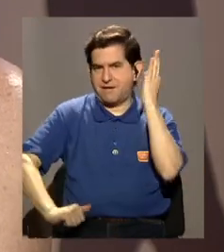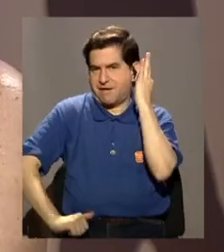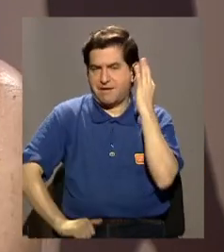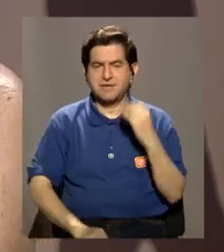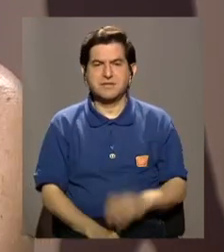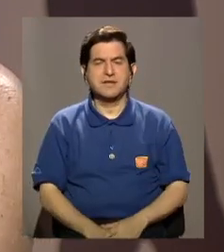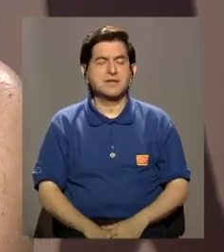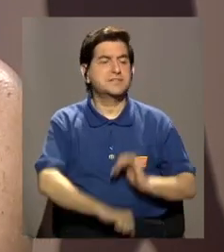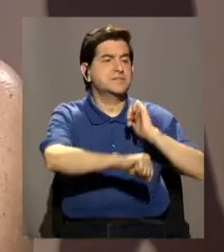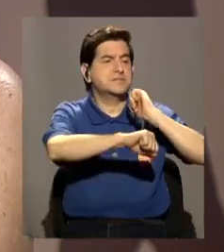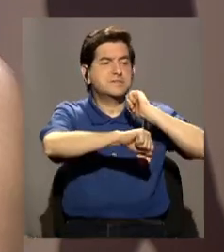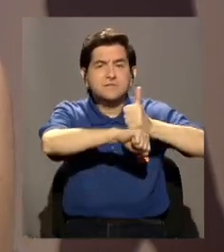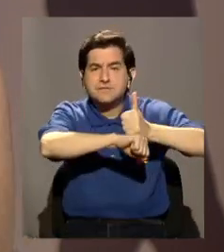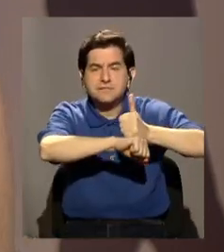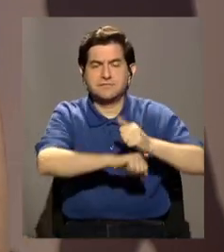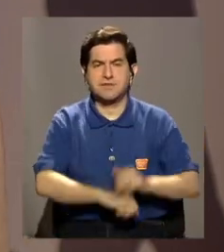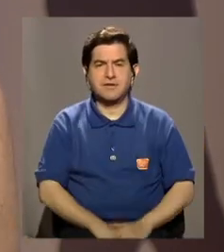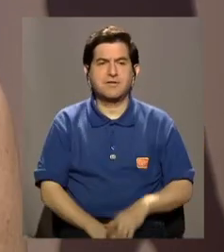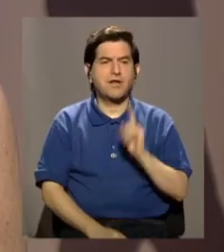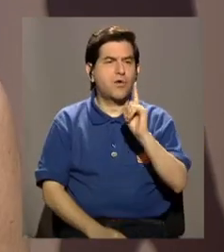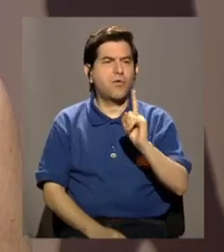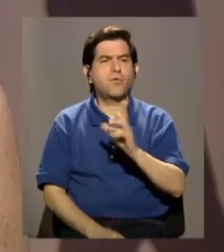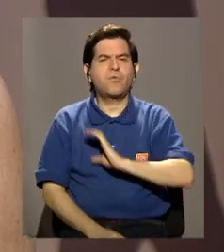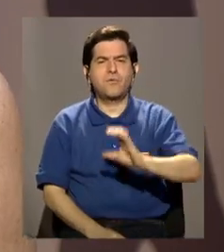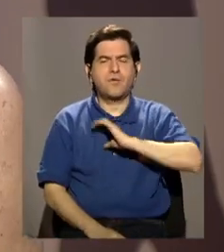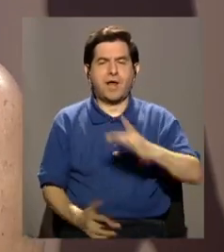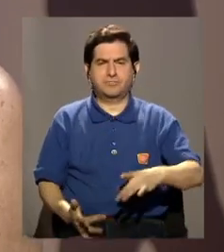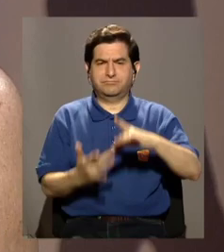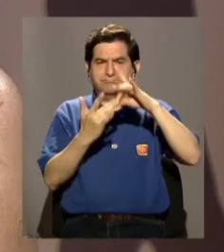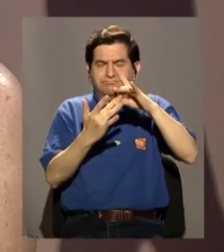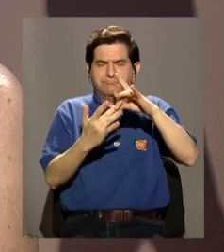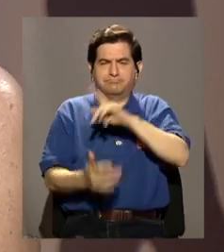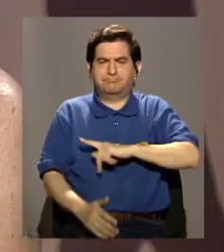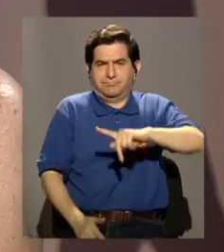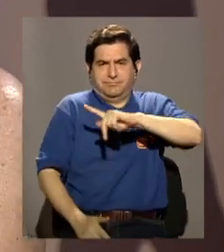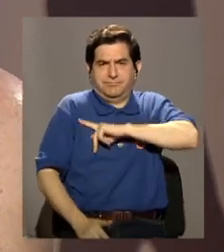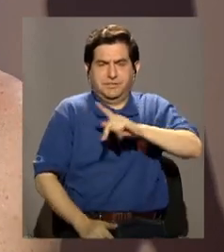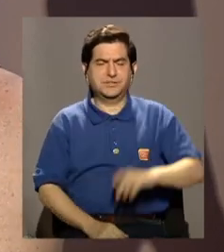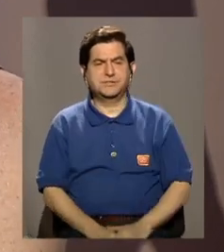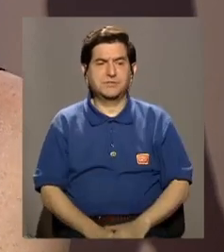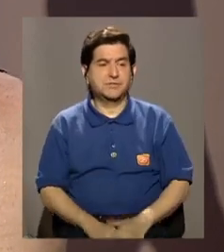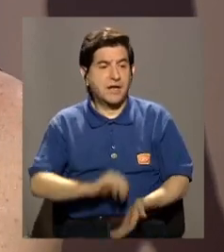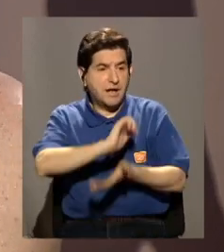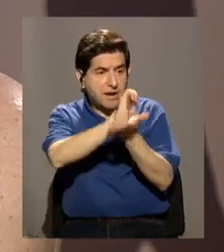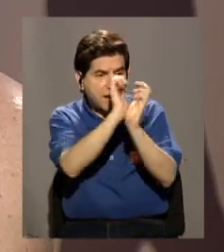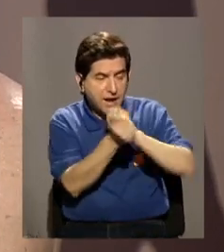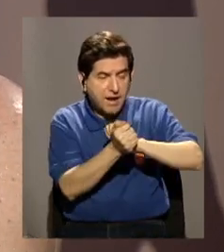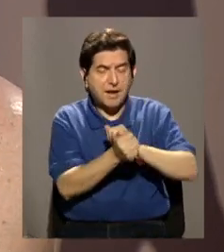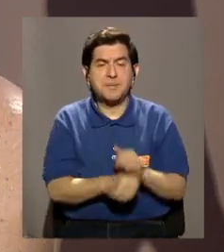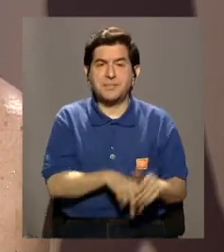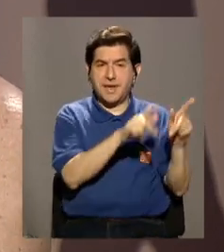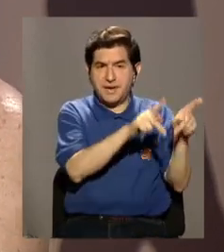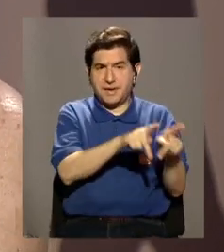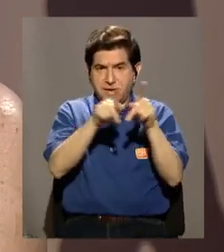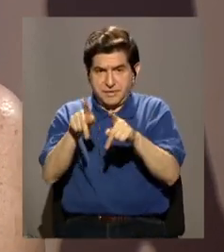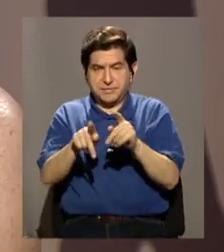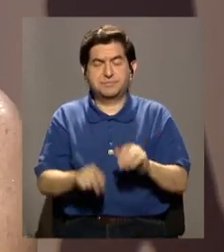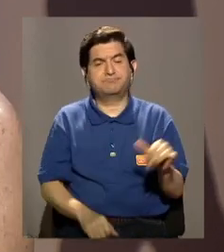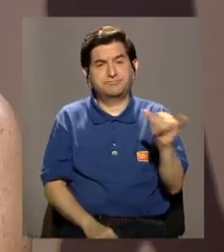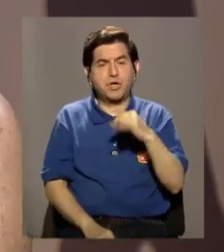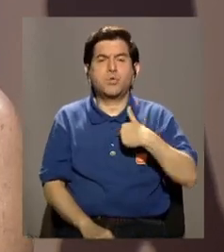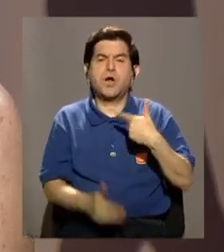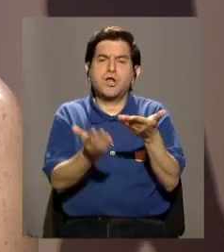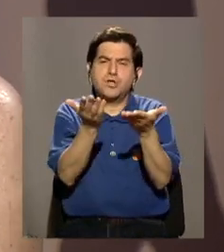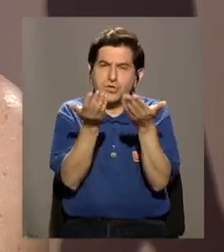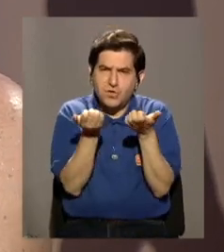imponer un dibujo particular personal al cambiar totalmente el elenco que era una cosa que también